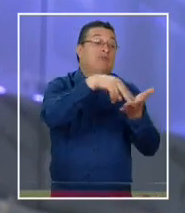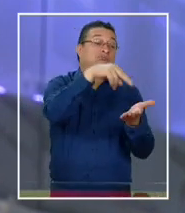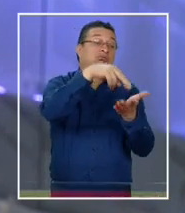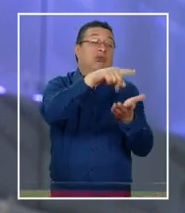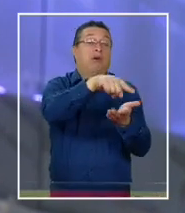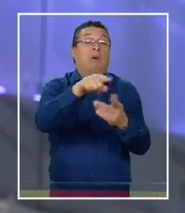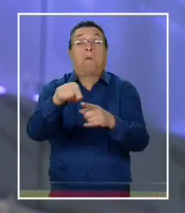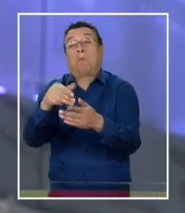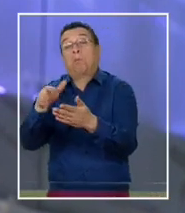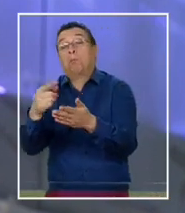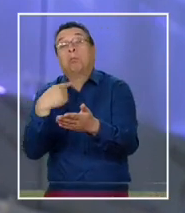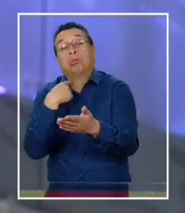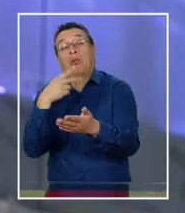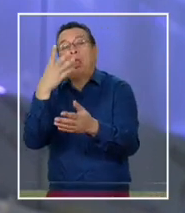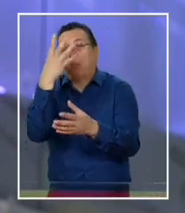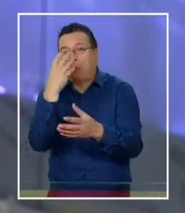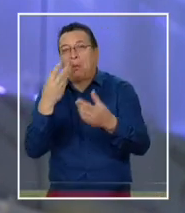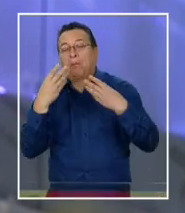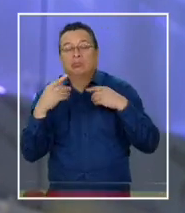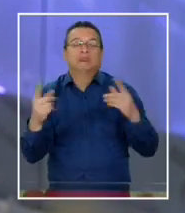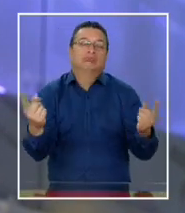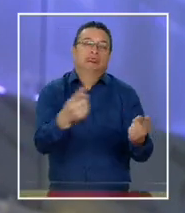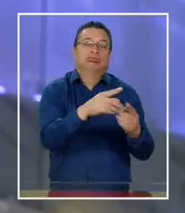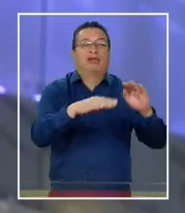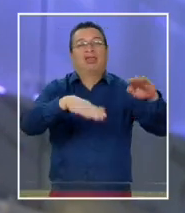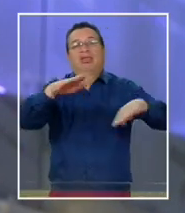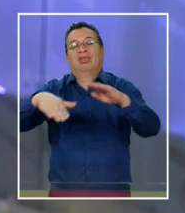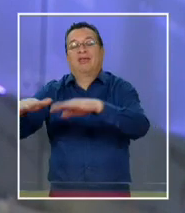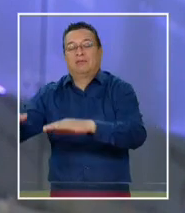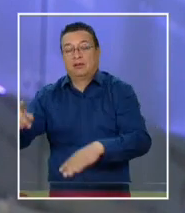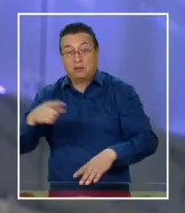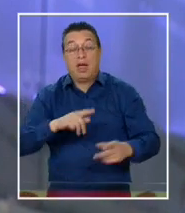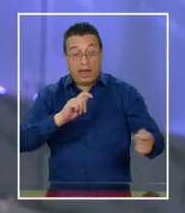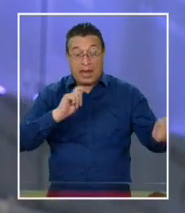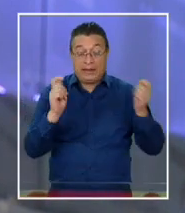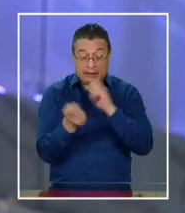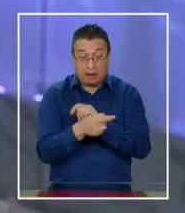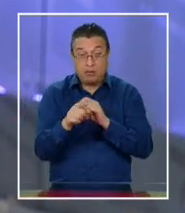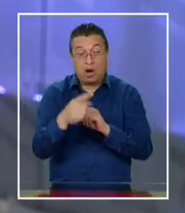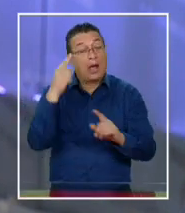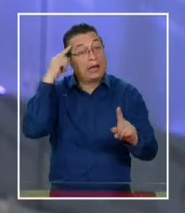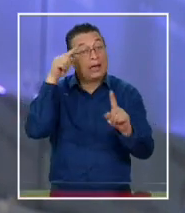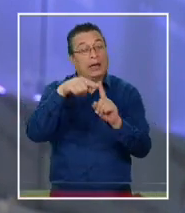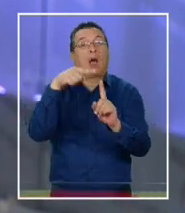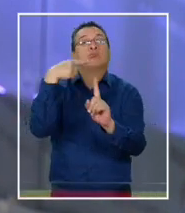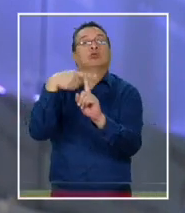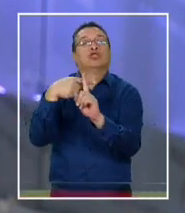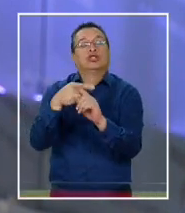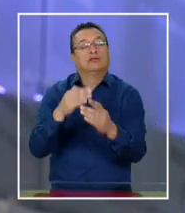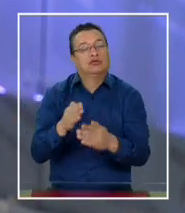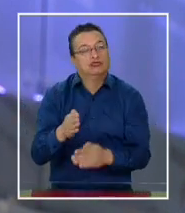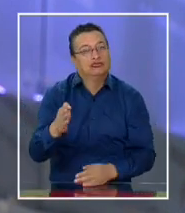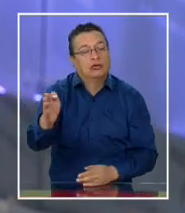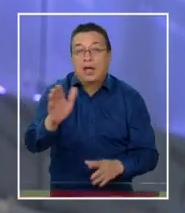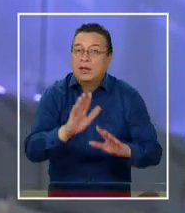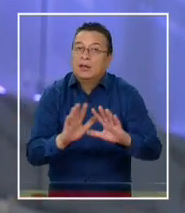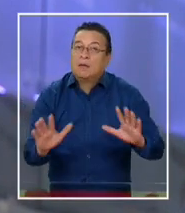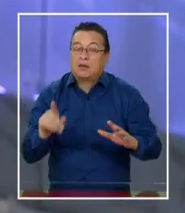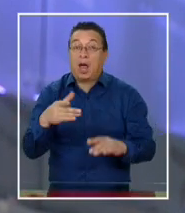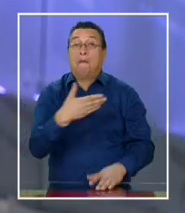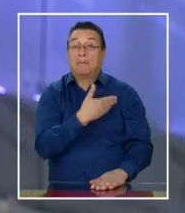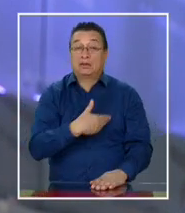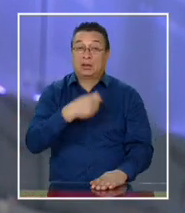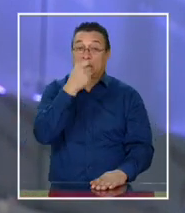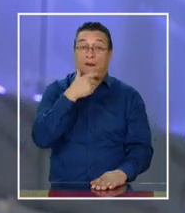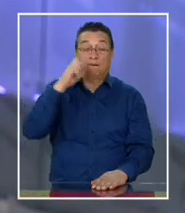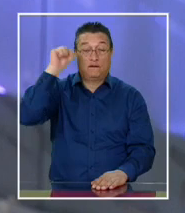tener un Norte claro de qué es lo que uno está buscando no y asegurar que el cambio sirva para ir en esa dirección y yo creo que en eso el presidente